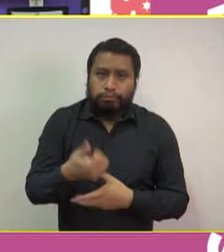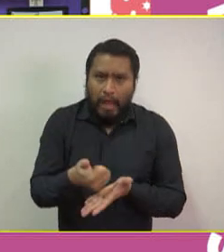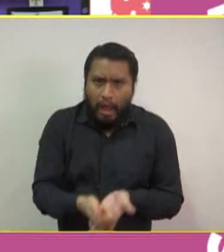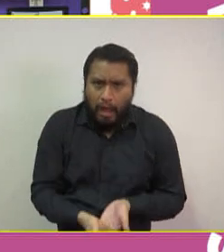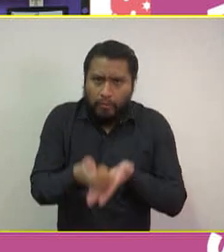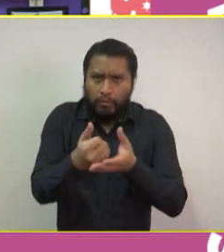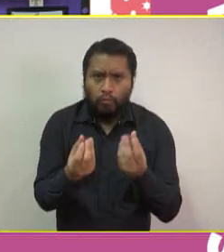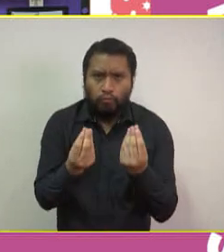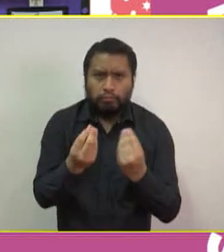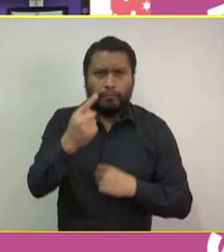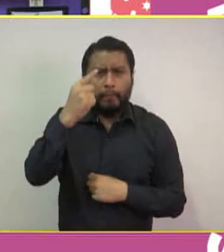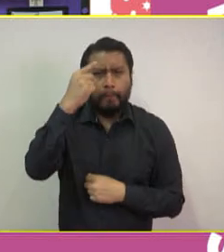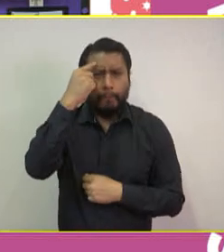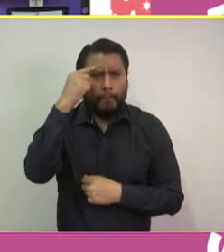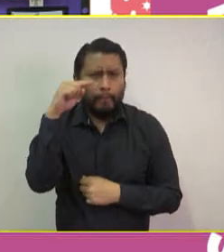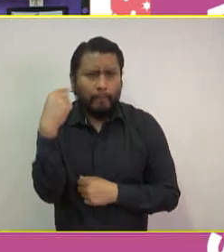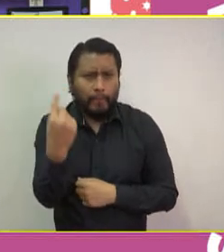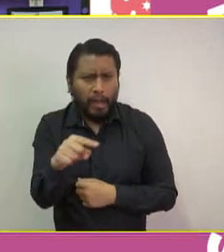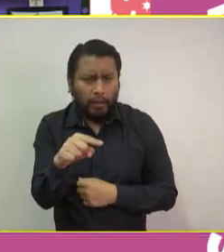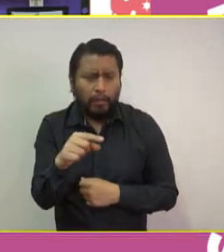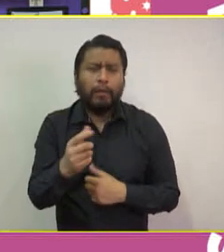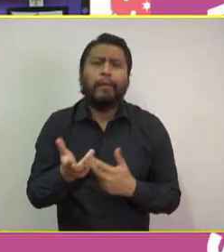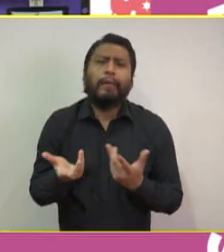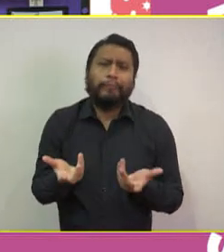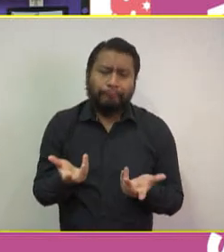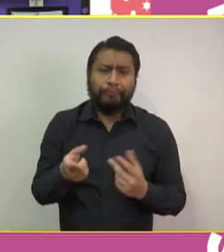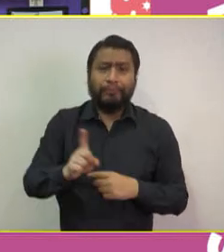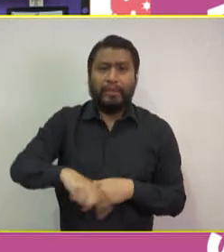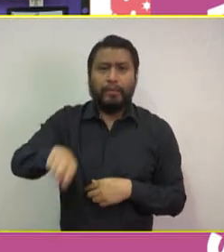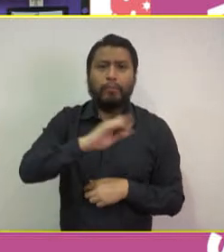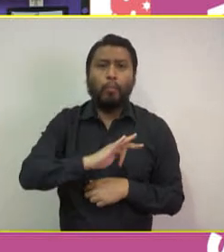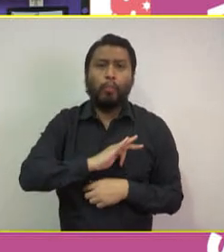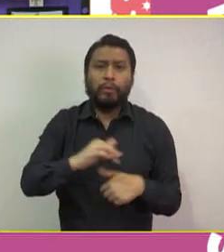que puedan comprender cómo se forman,